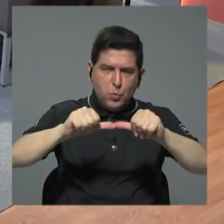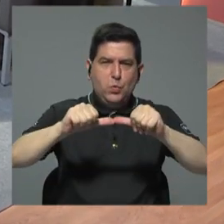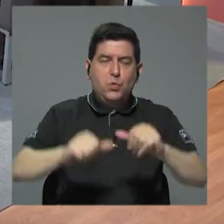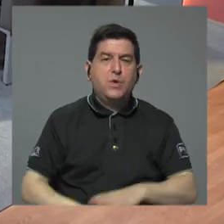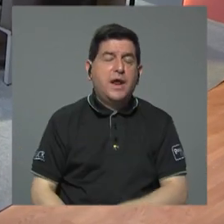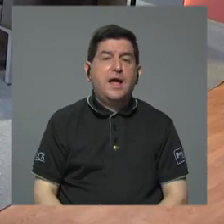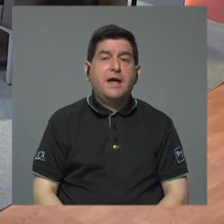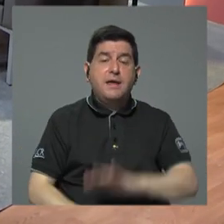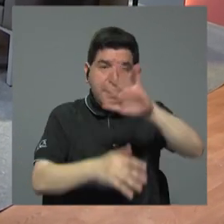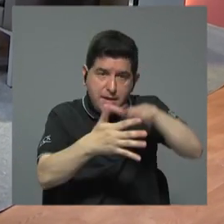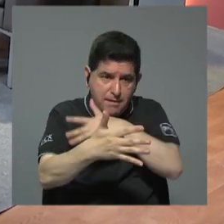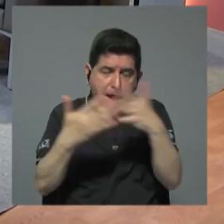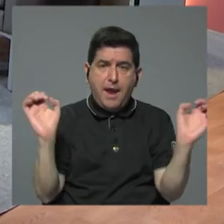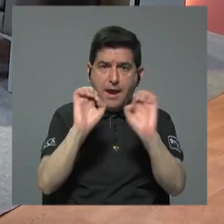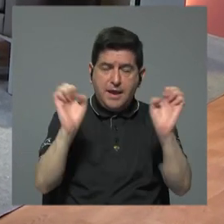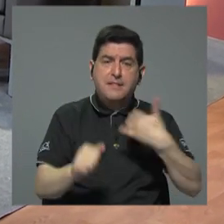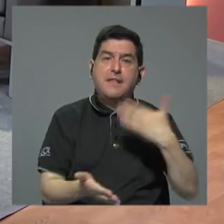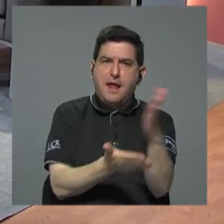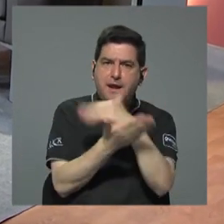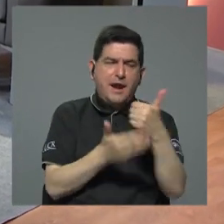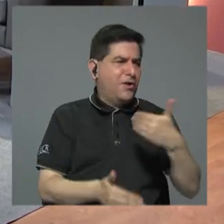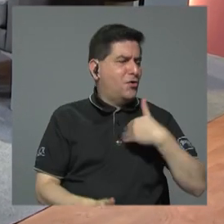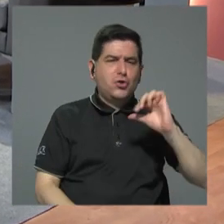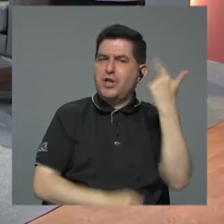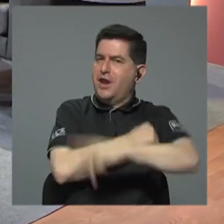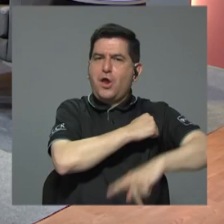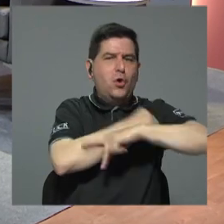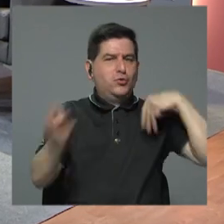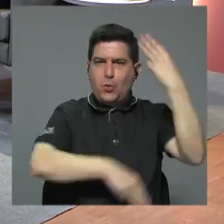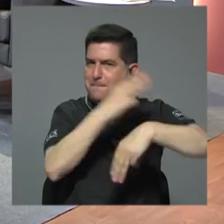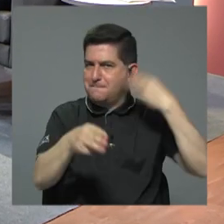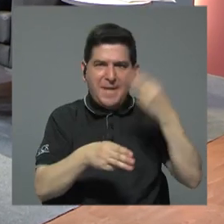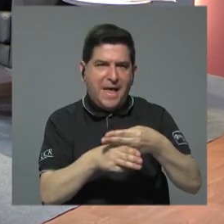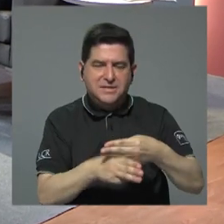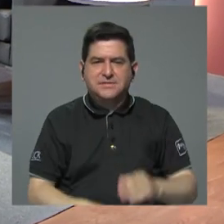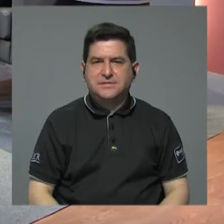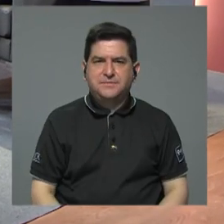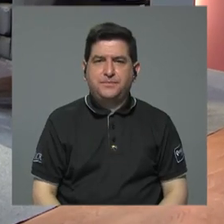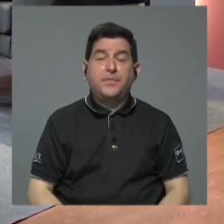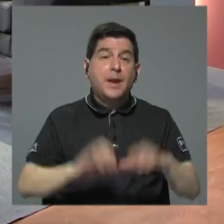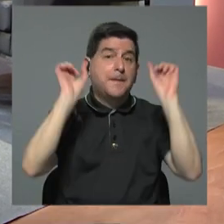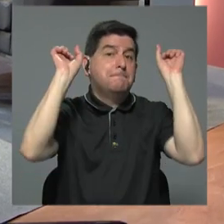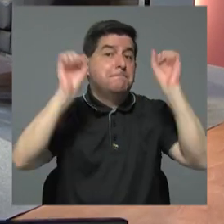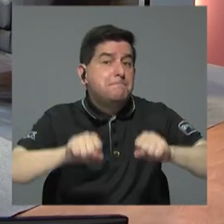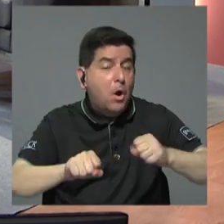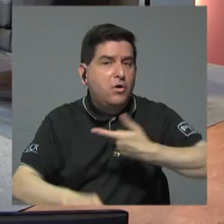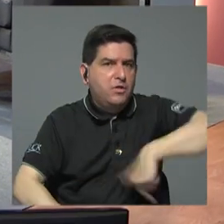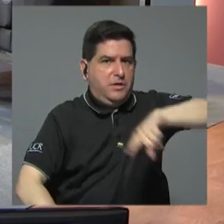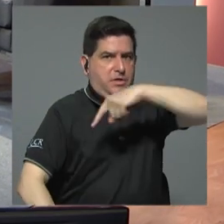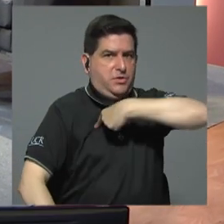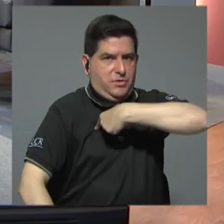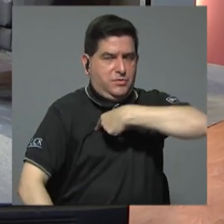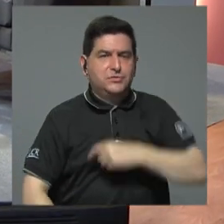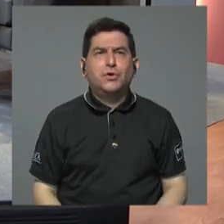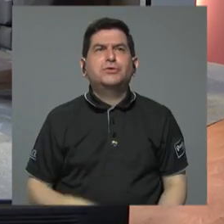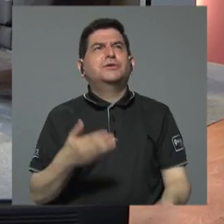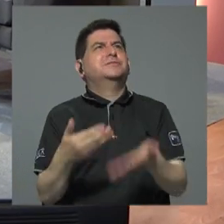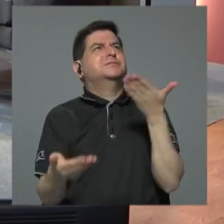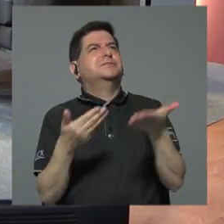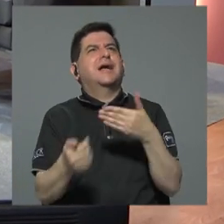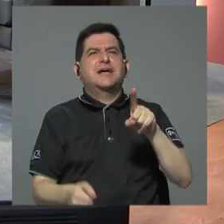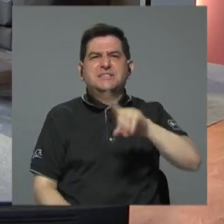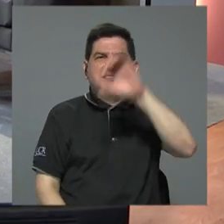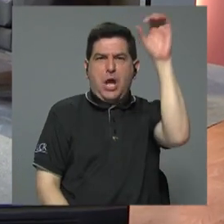en la matriz energética tenemos algo que no tiene ningún otro país en el mundo, que es haber logrado prácticamente